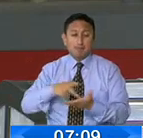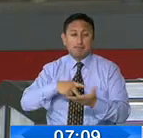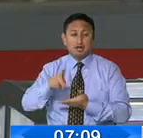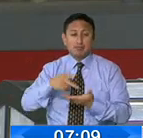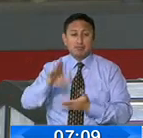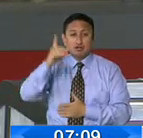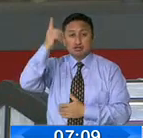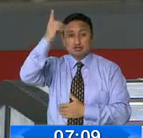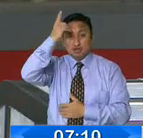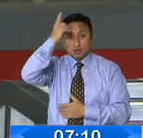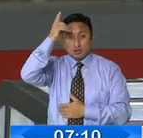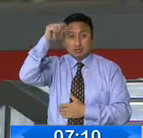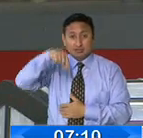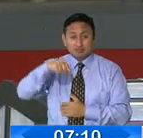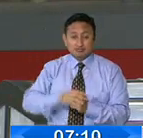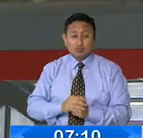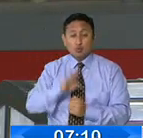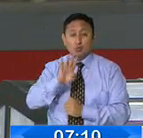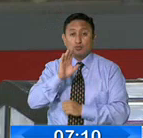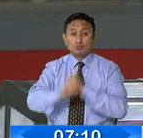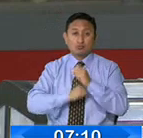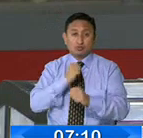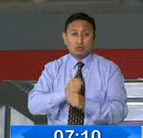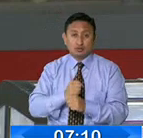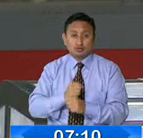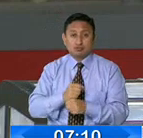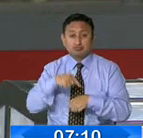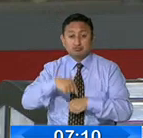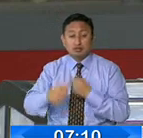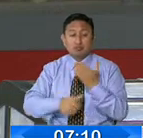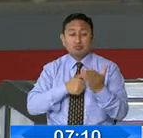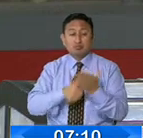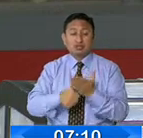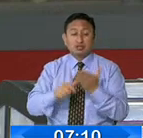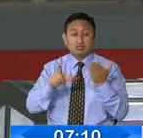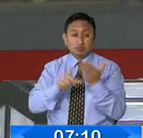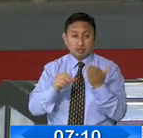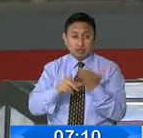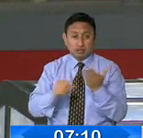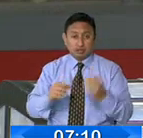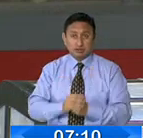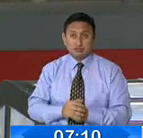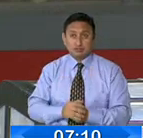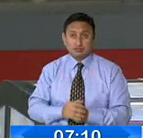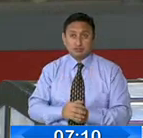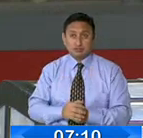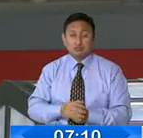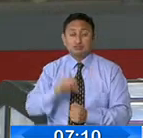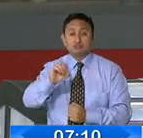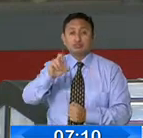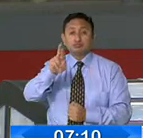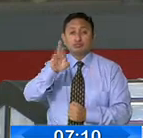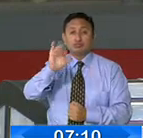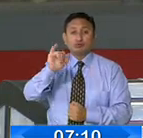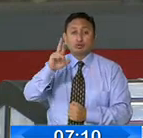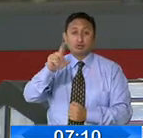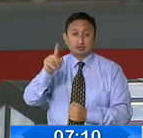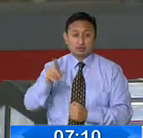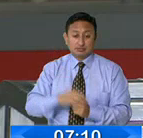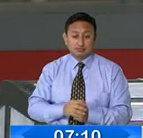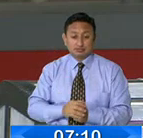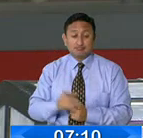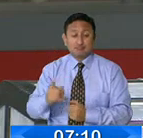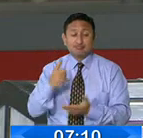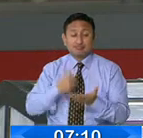la deuda externa en los próximos 4 años. Según el ministro de Finanzas, el exministro de Finanzas Fausto Ortiz y el analista